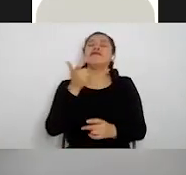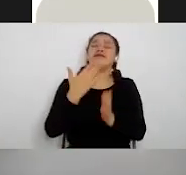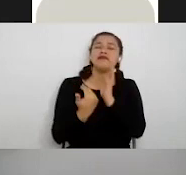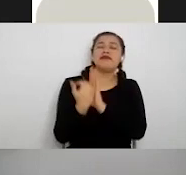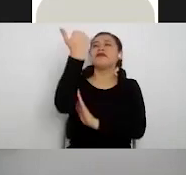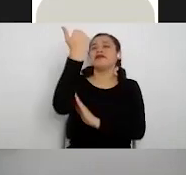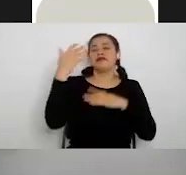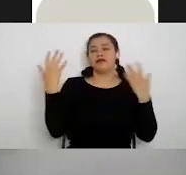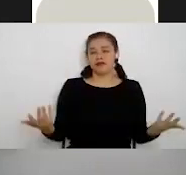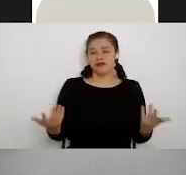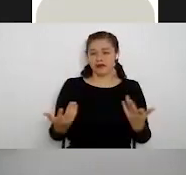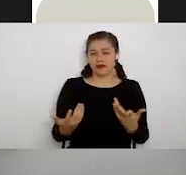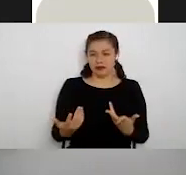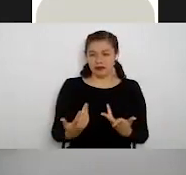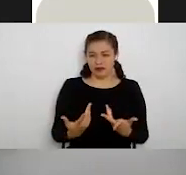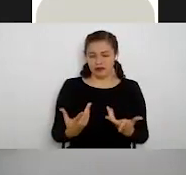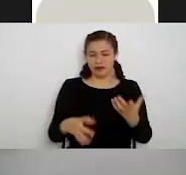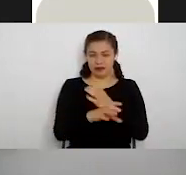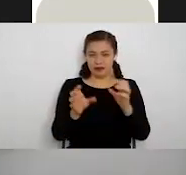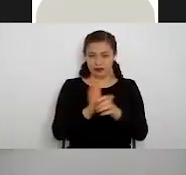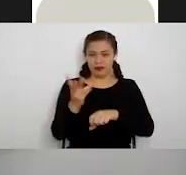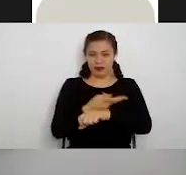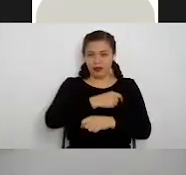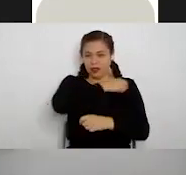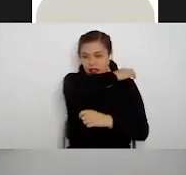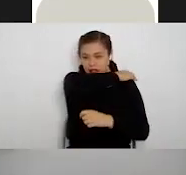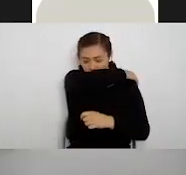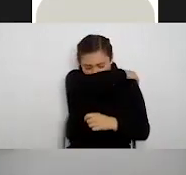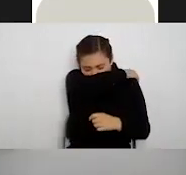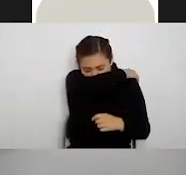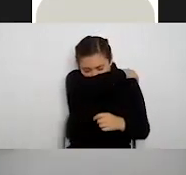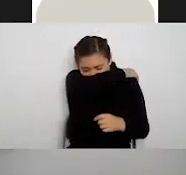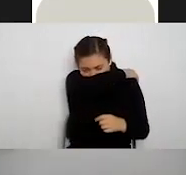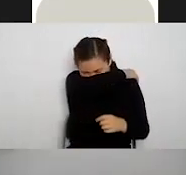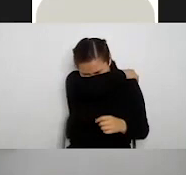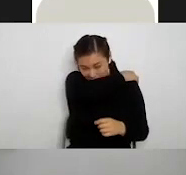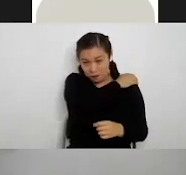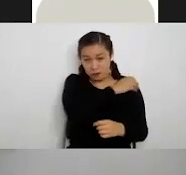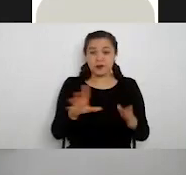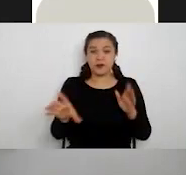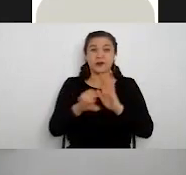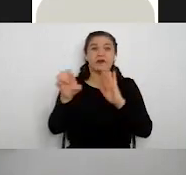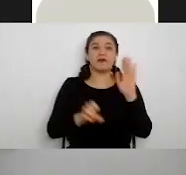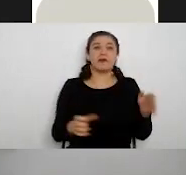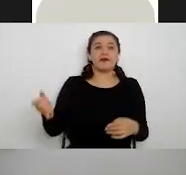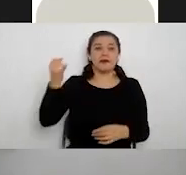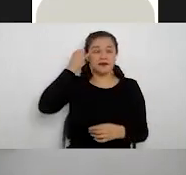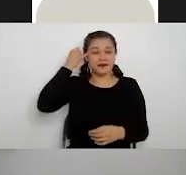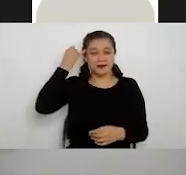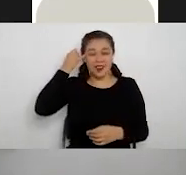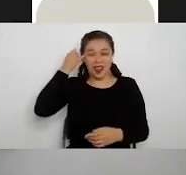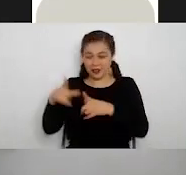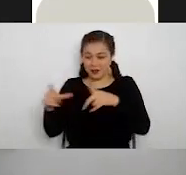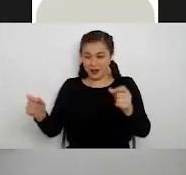todo este tipo de fenómenos. Hay casos como el de Japón que son bien diferentes y por eso tienen